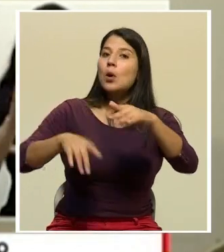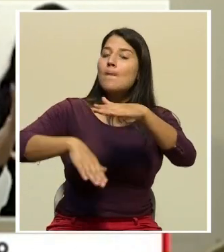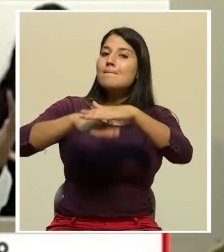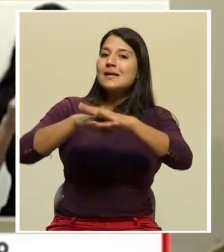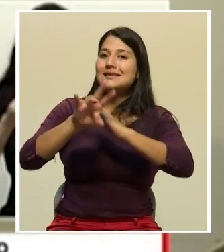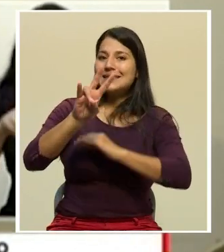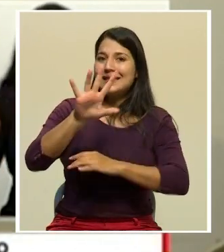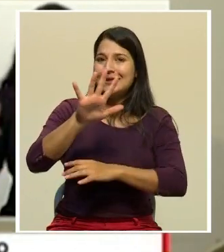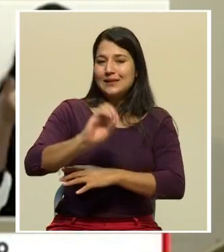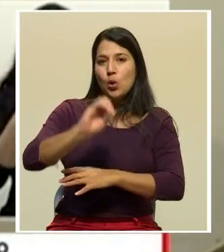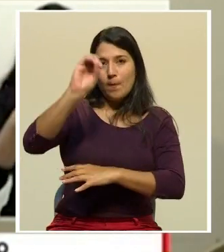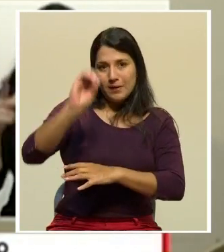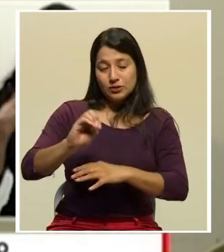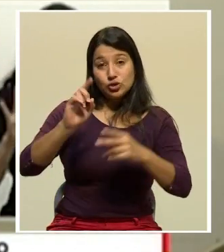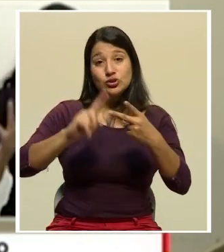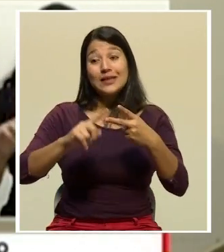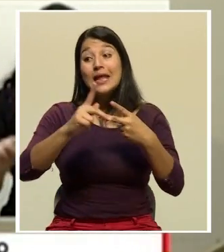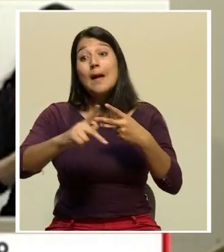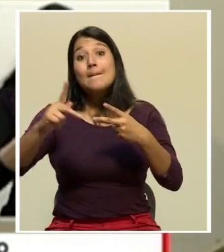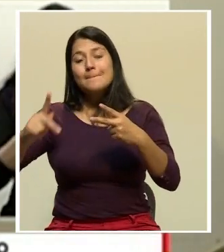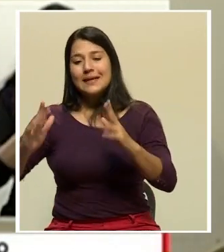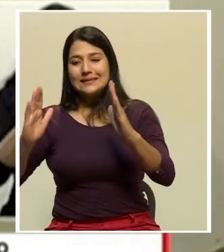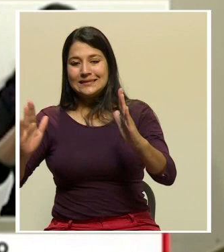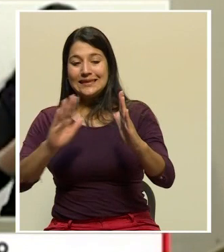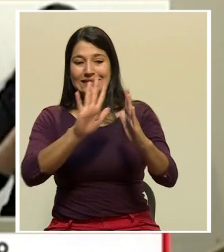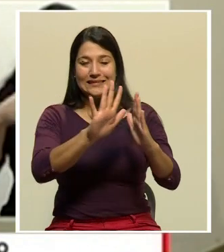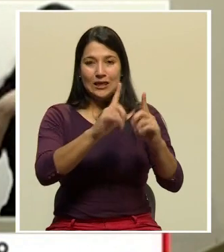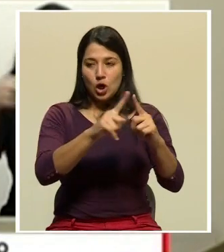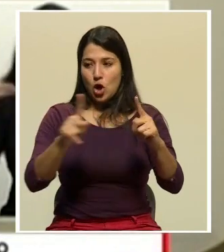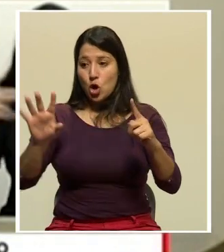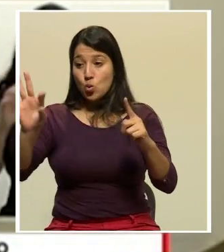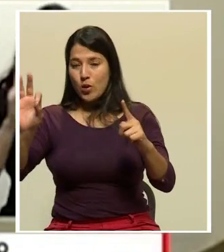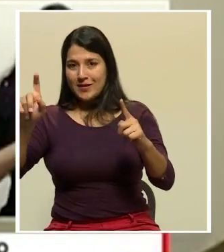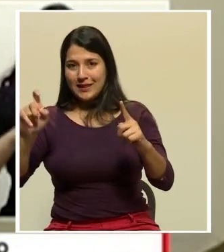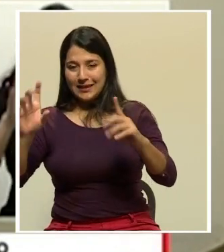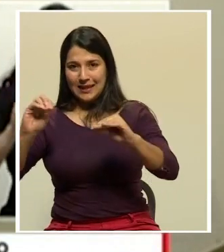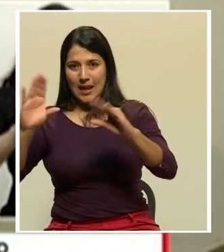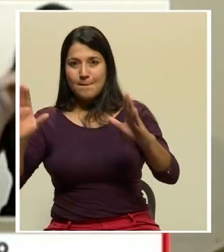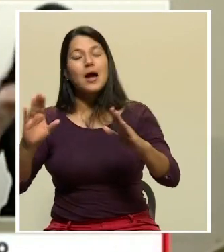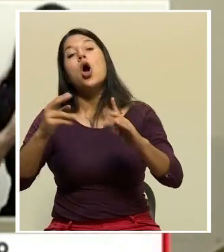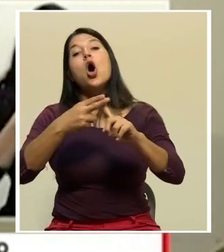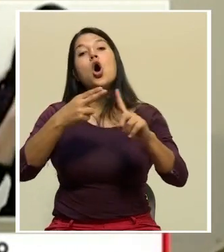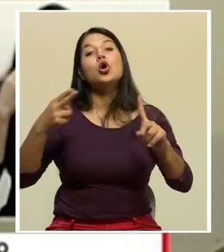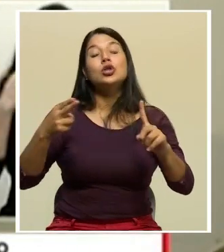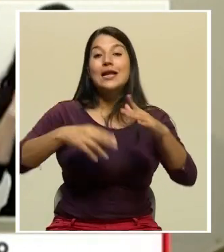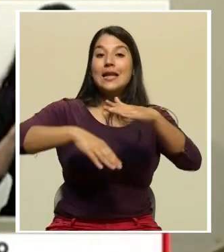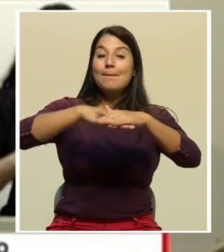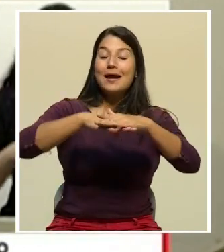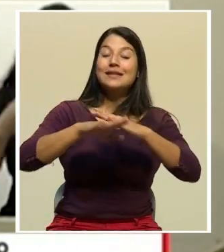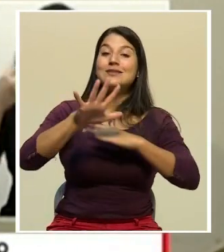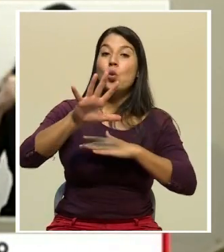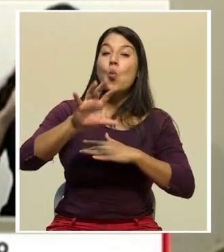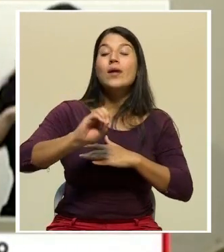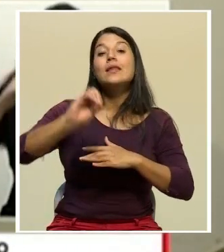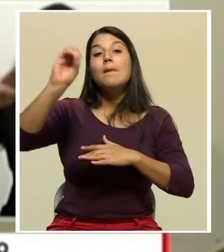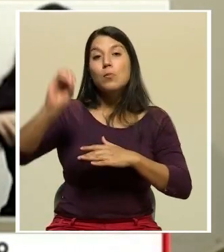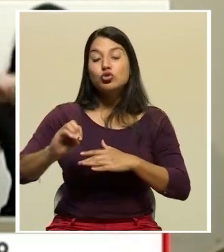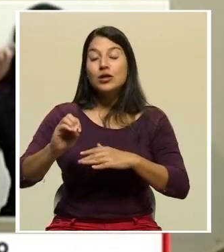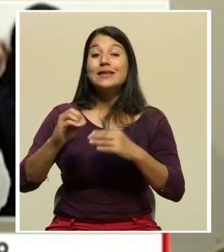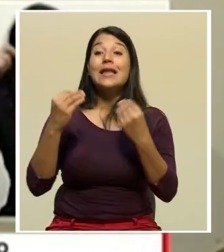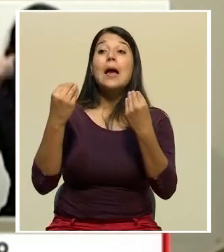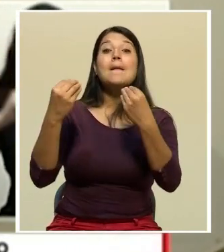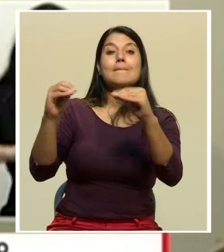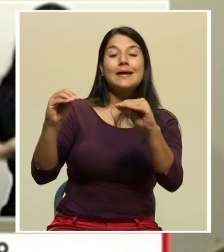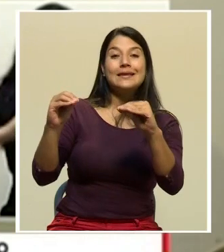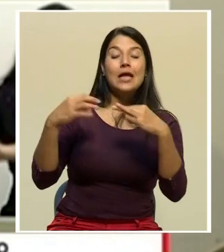personas, playas de 5 a 9:30, hoteles al 50% y restaurantes, tiendas, museos, cines y teatros